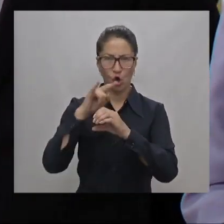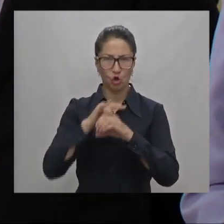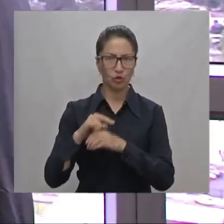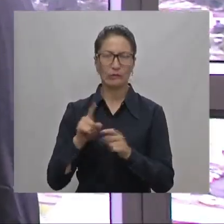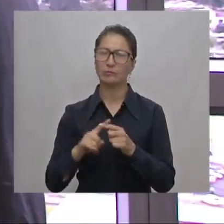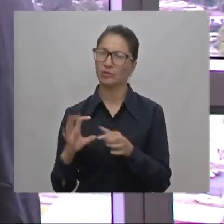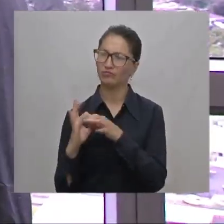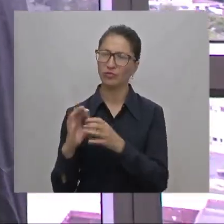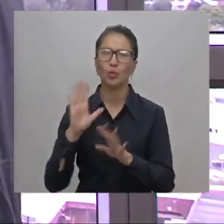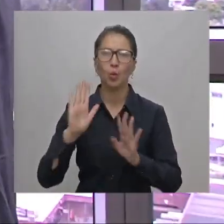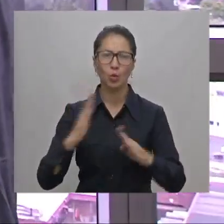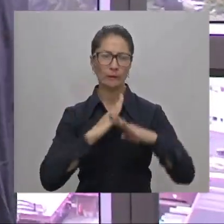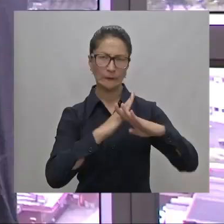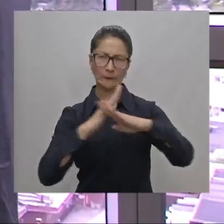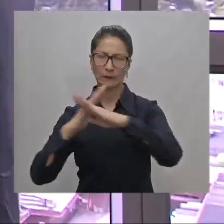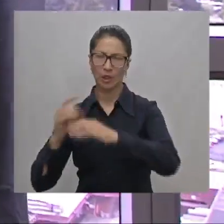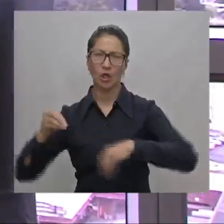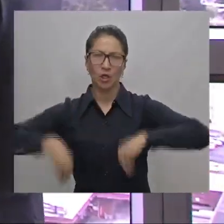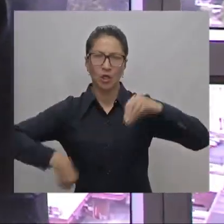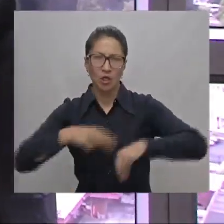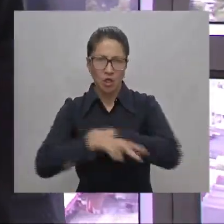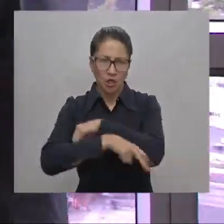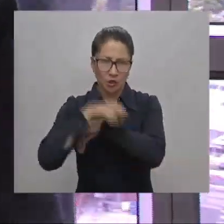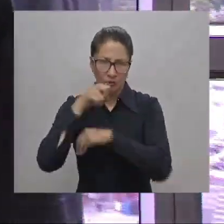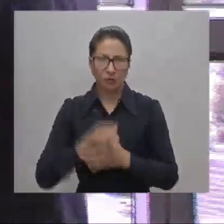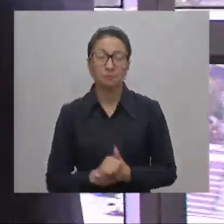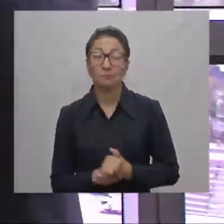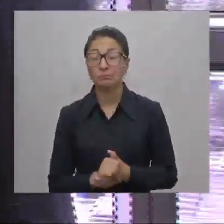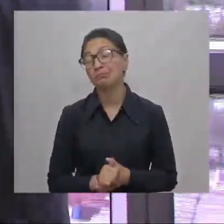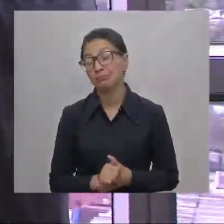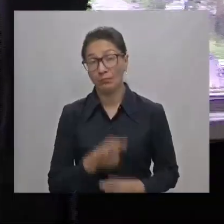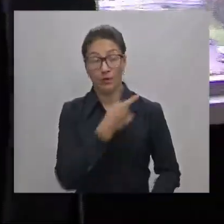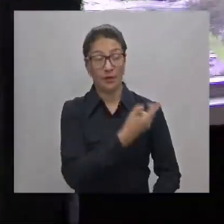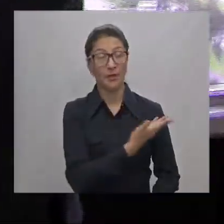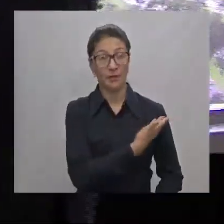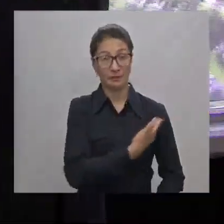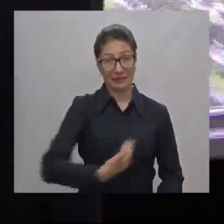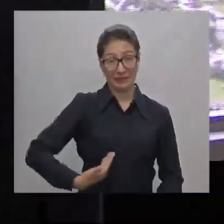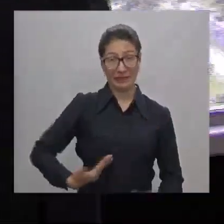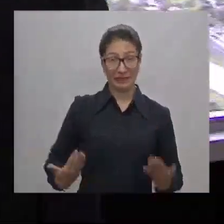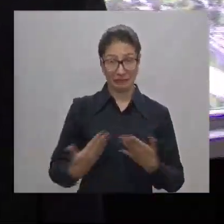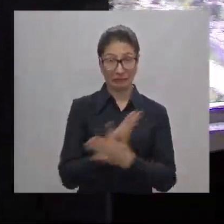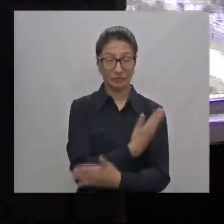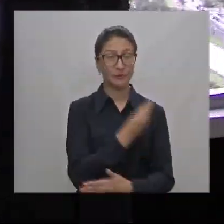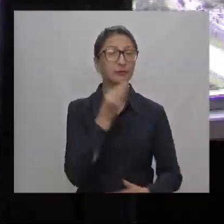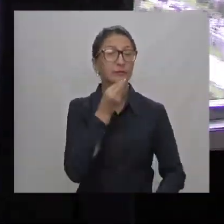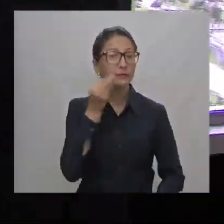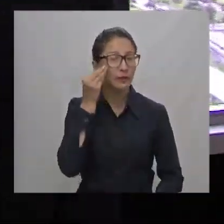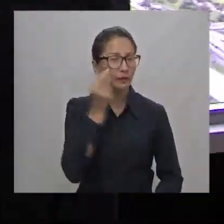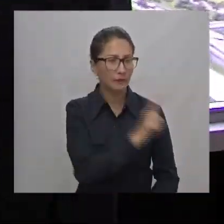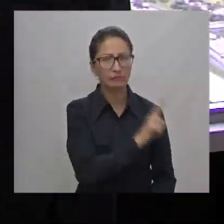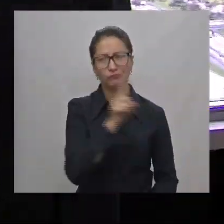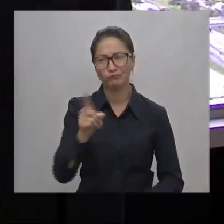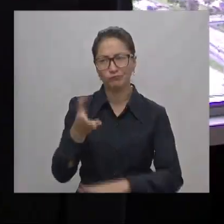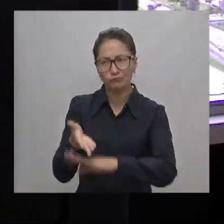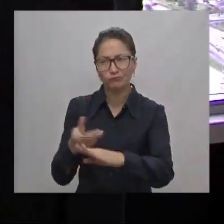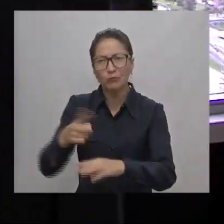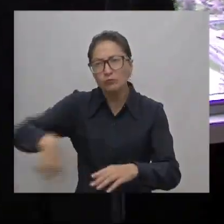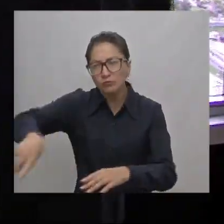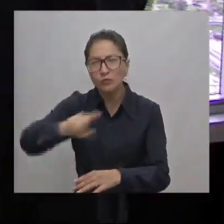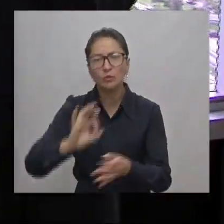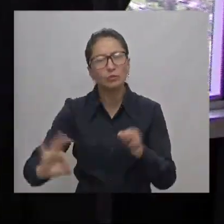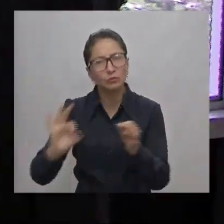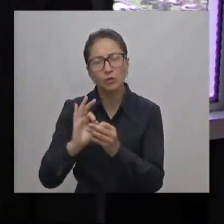en la lucha frontal contra la corrupción. Por petición del propio presidente electo, el Contralor Maya Villazón, alista un grupo de funcionarios